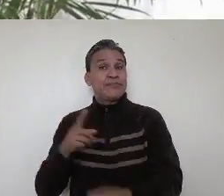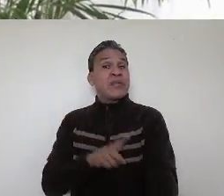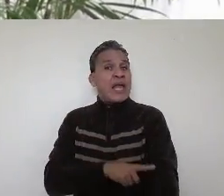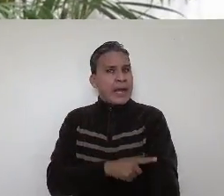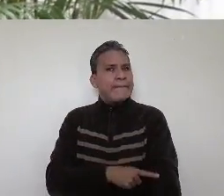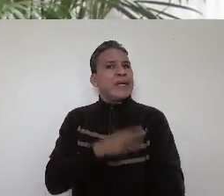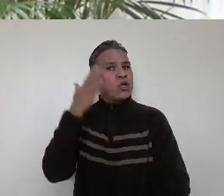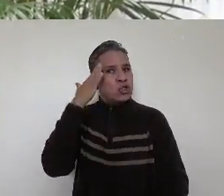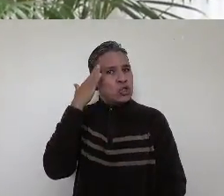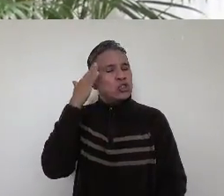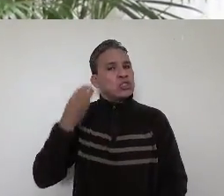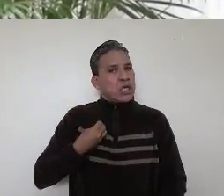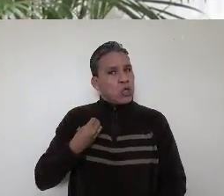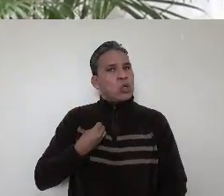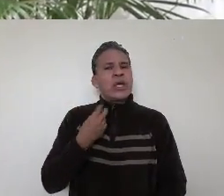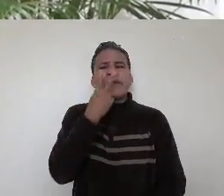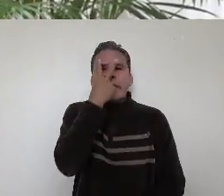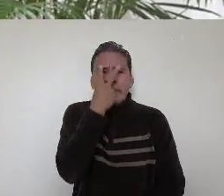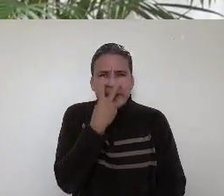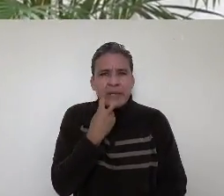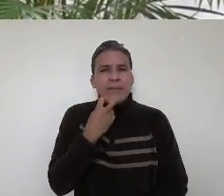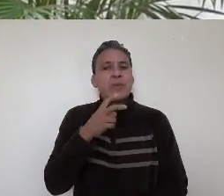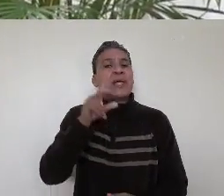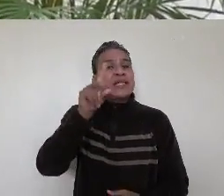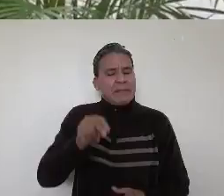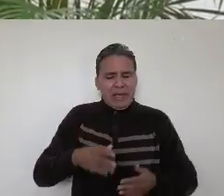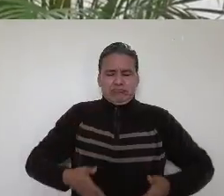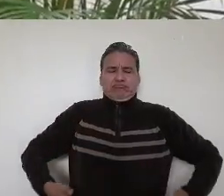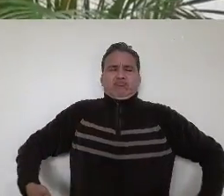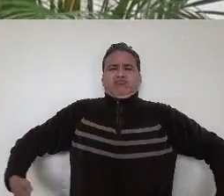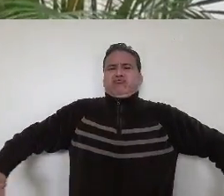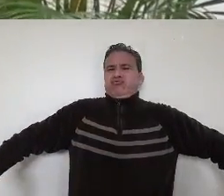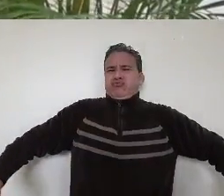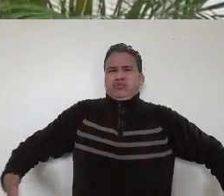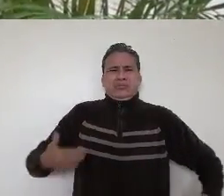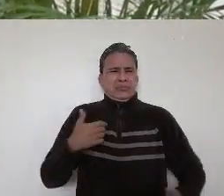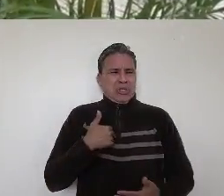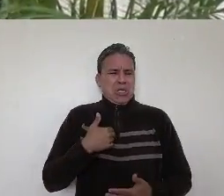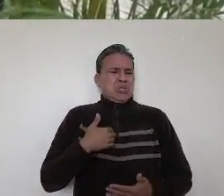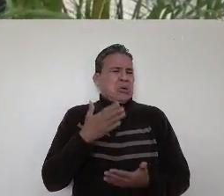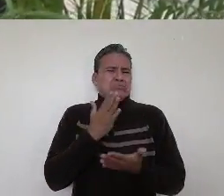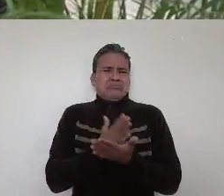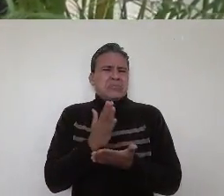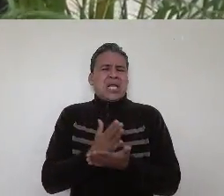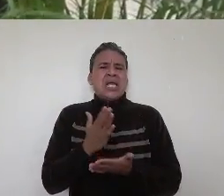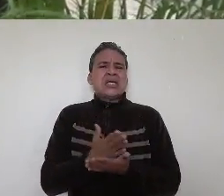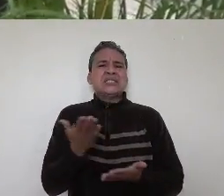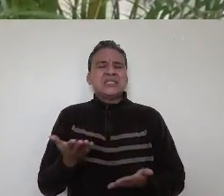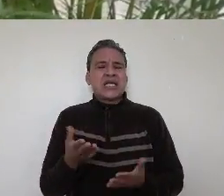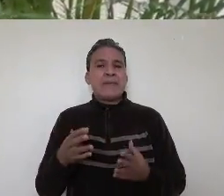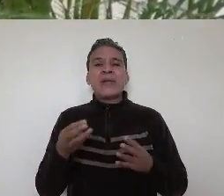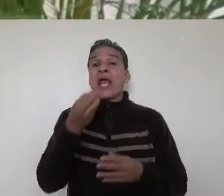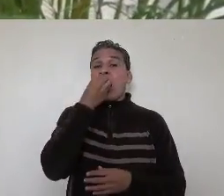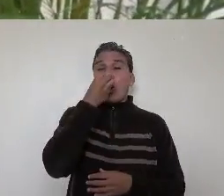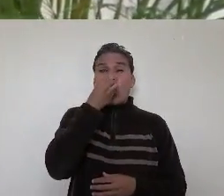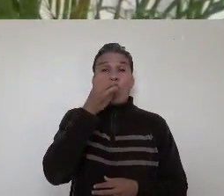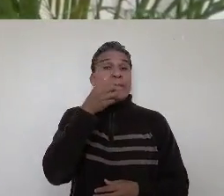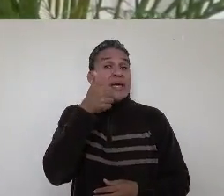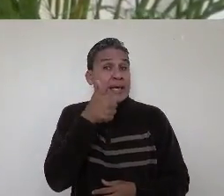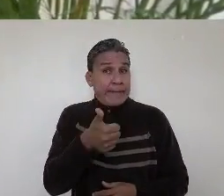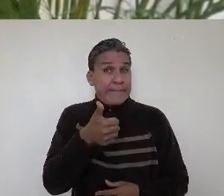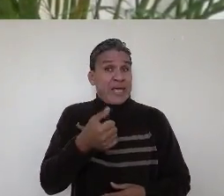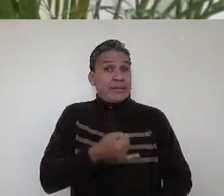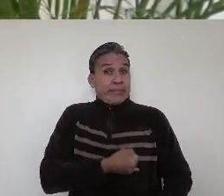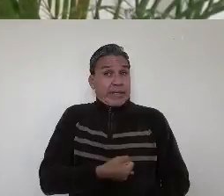pobreza y también lo que es tener de sobra. Estoy acostumbrado a todo, lo mismo a comer bien que a